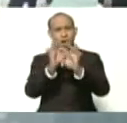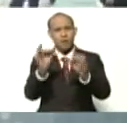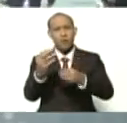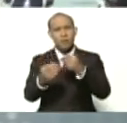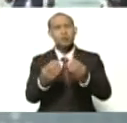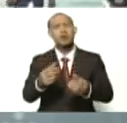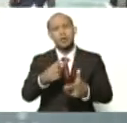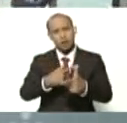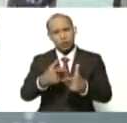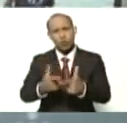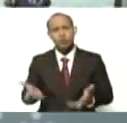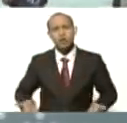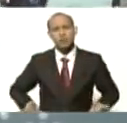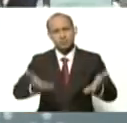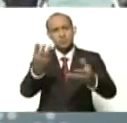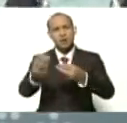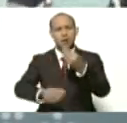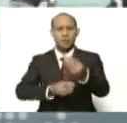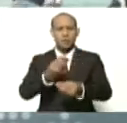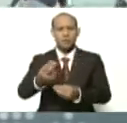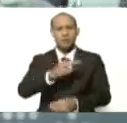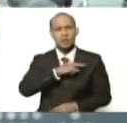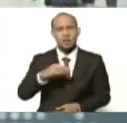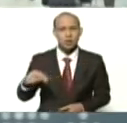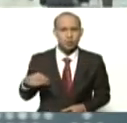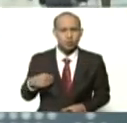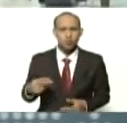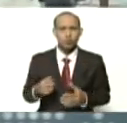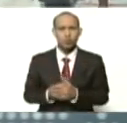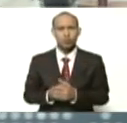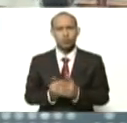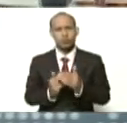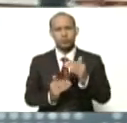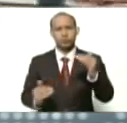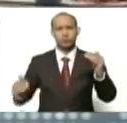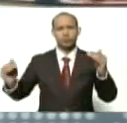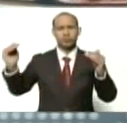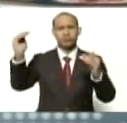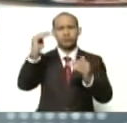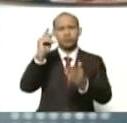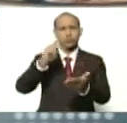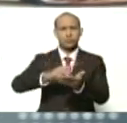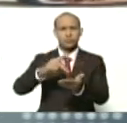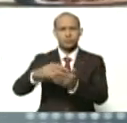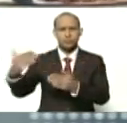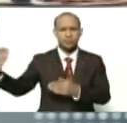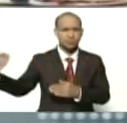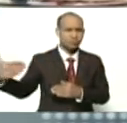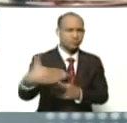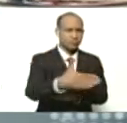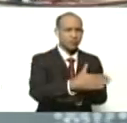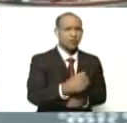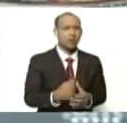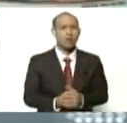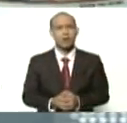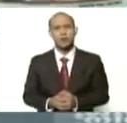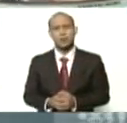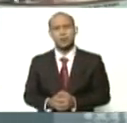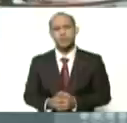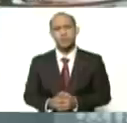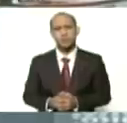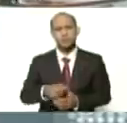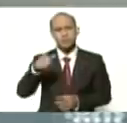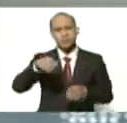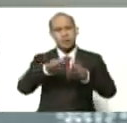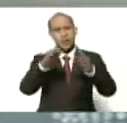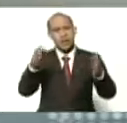hagámoslo para nosotros elevar la presencia de la proteína producto del pescado en